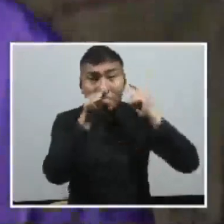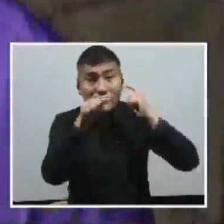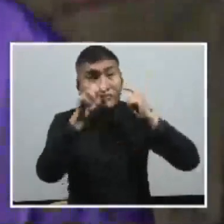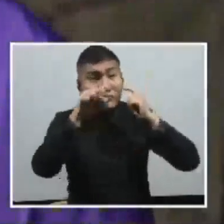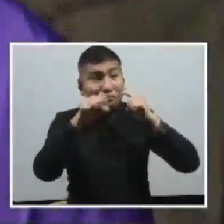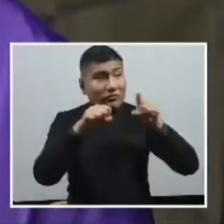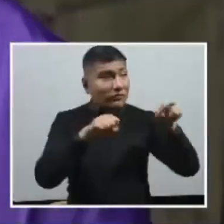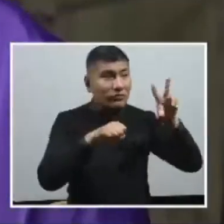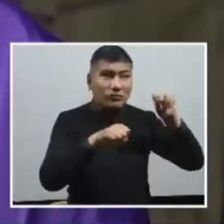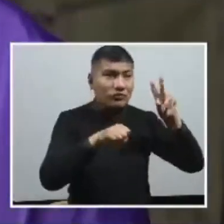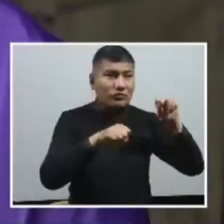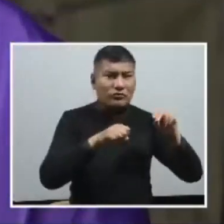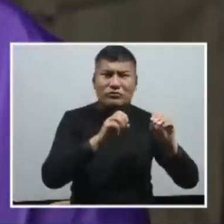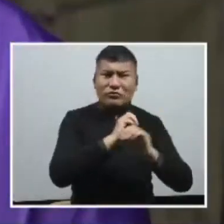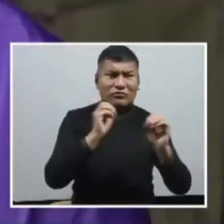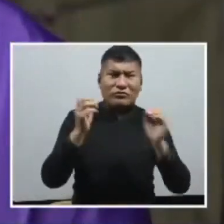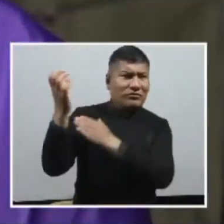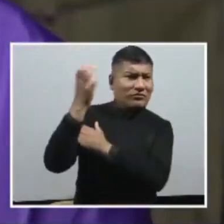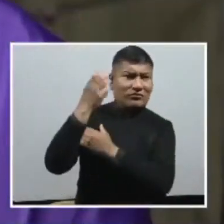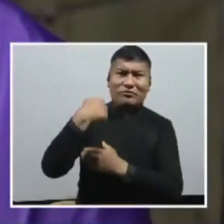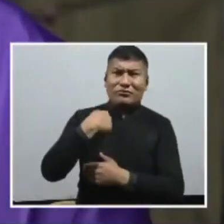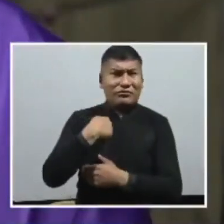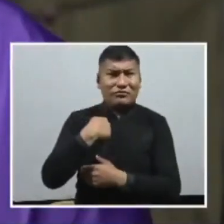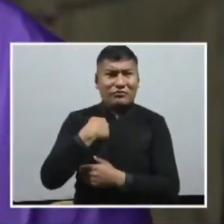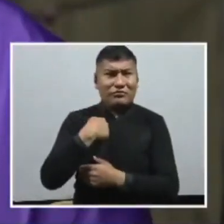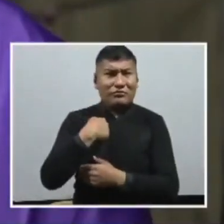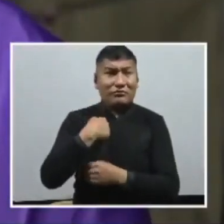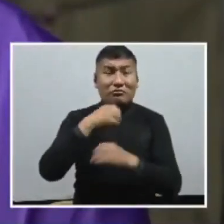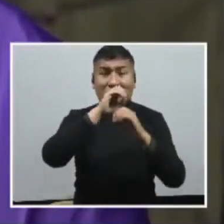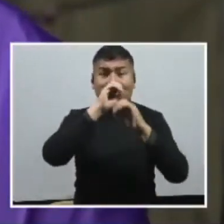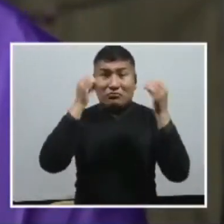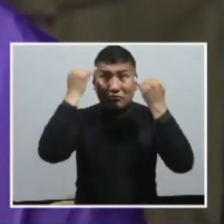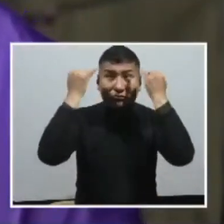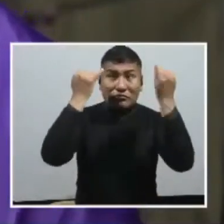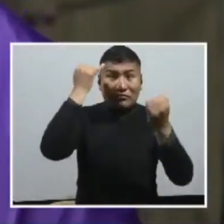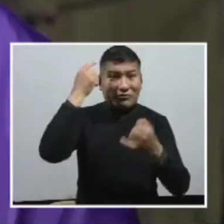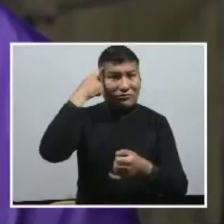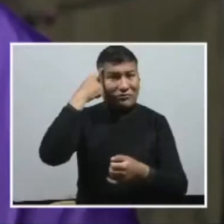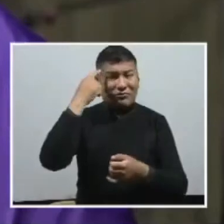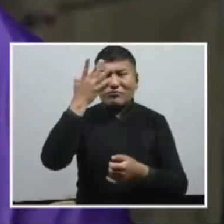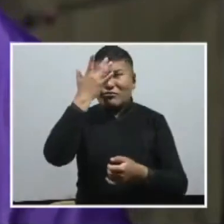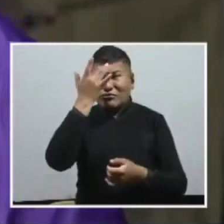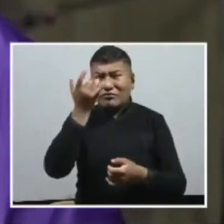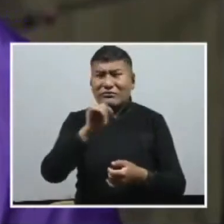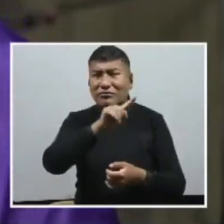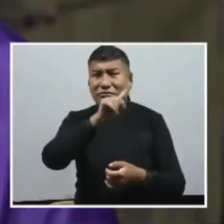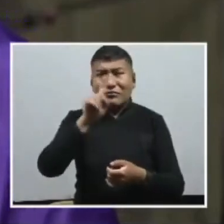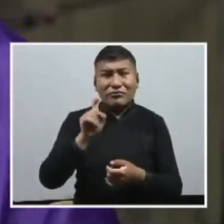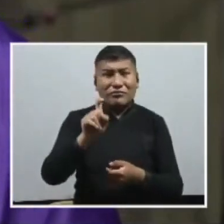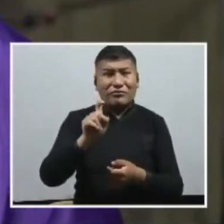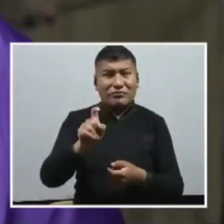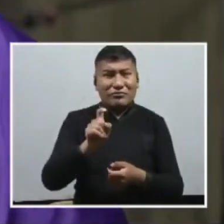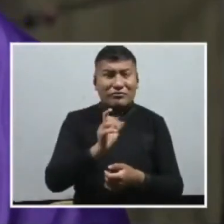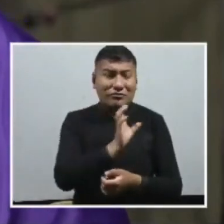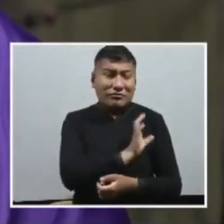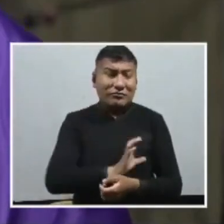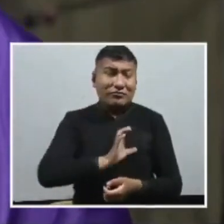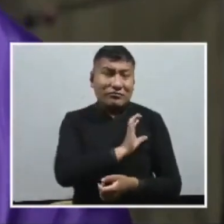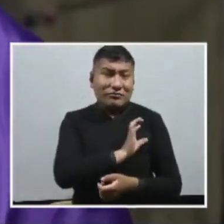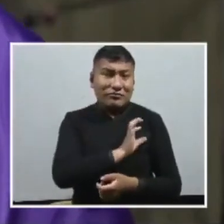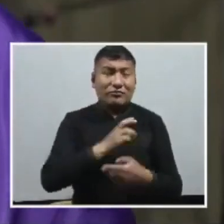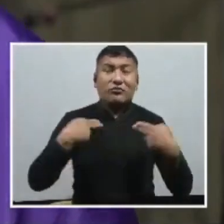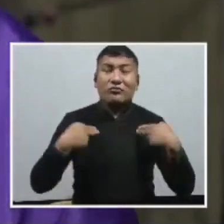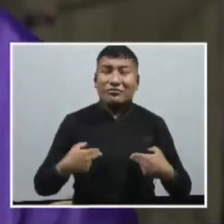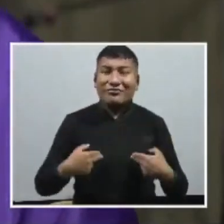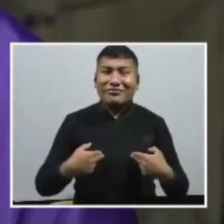algo. Nadie, ninguna ideología. ¿Por qué? Porque la cualidad del ser humano es la